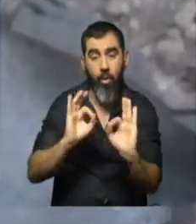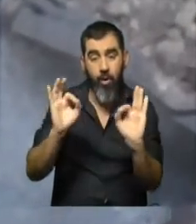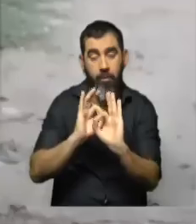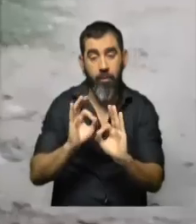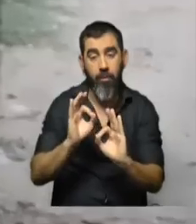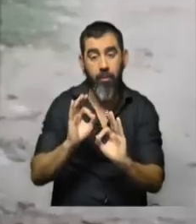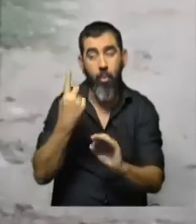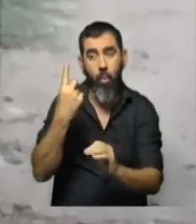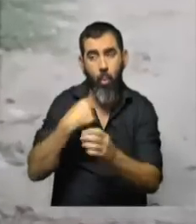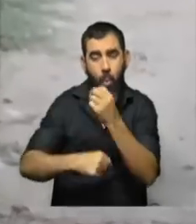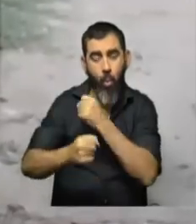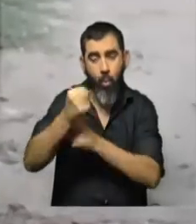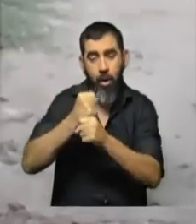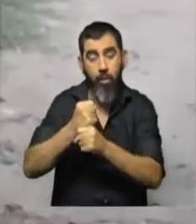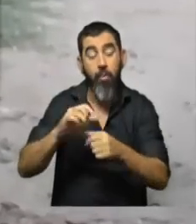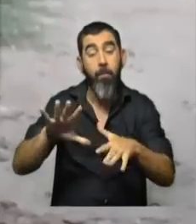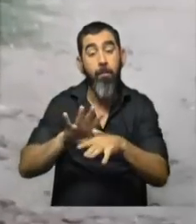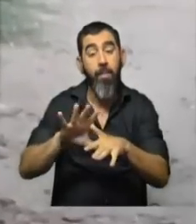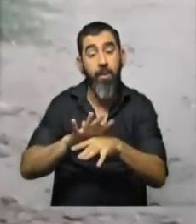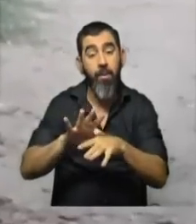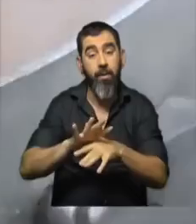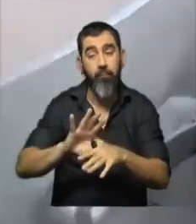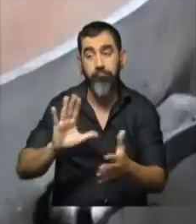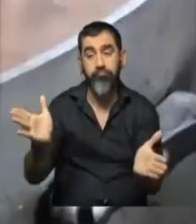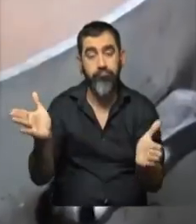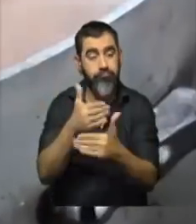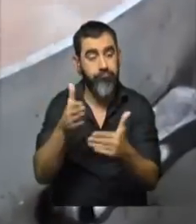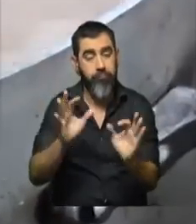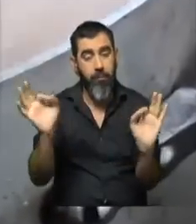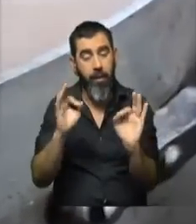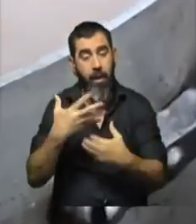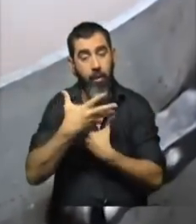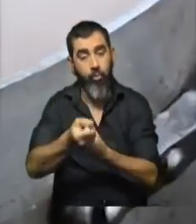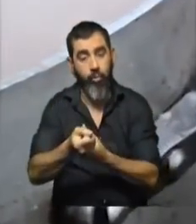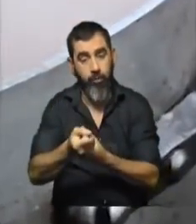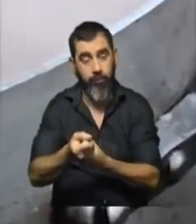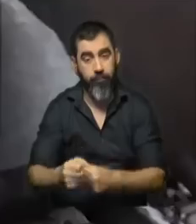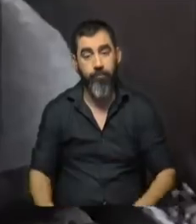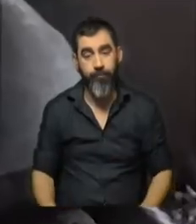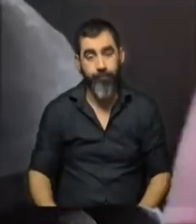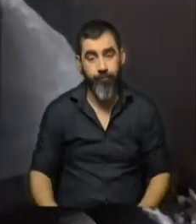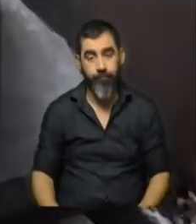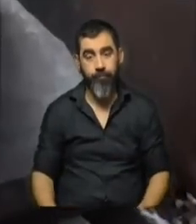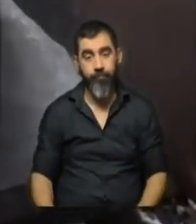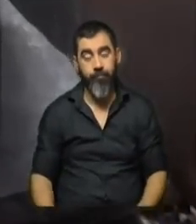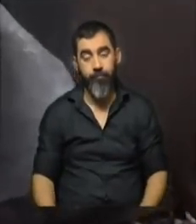Hace más de un año que el Mides no está ayudando a este colectivo, no está